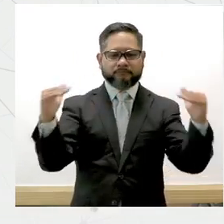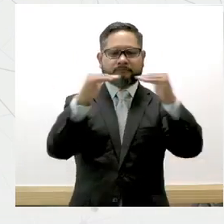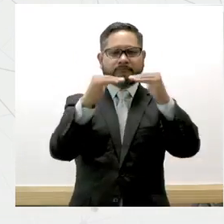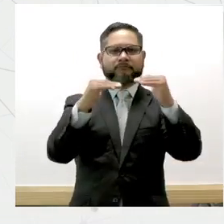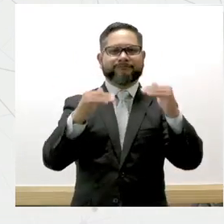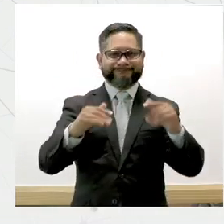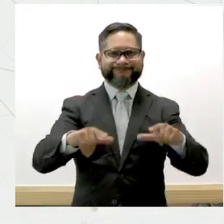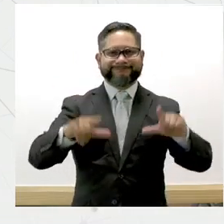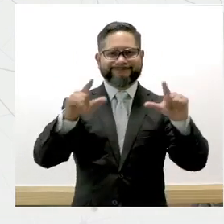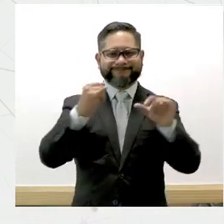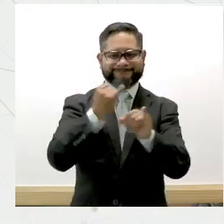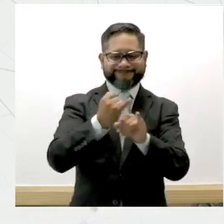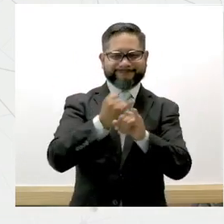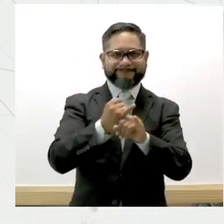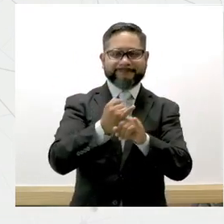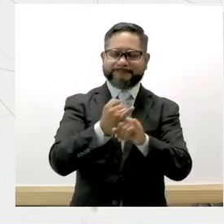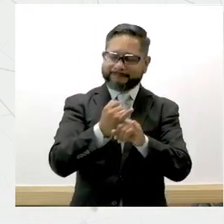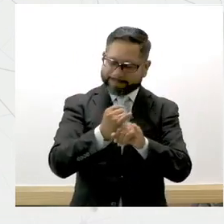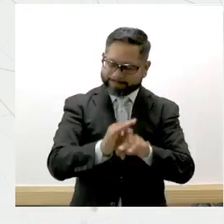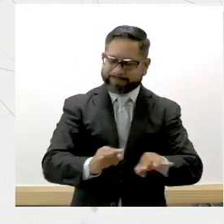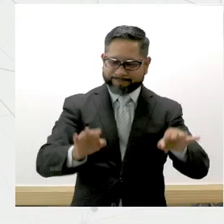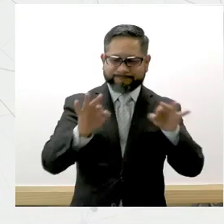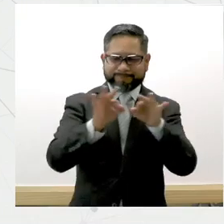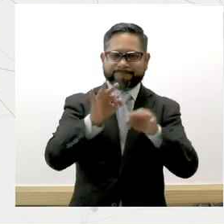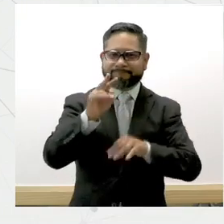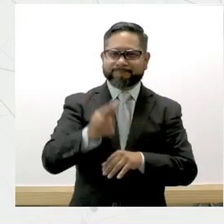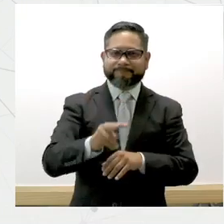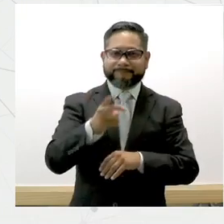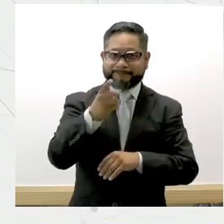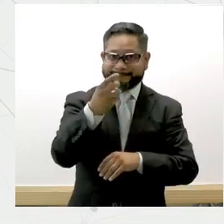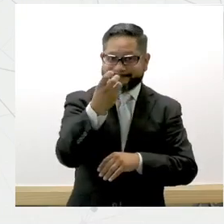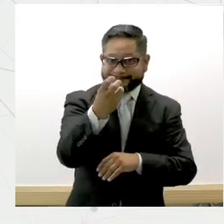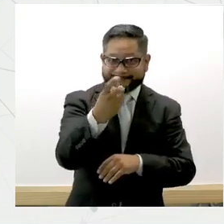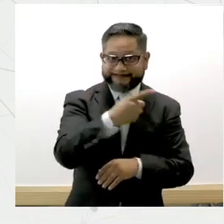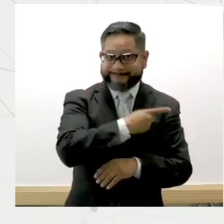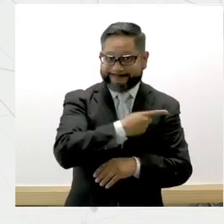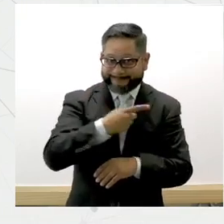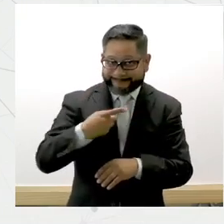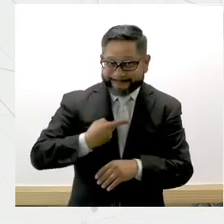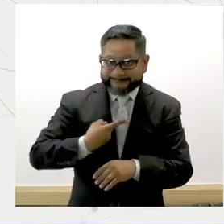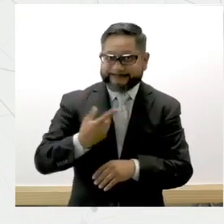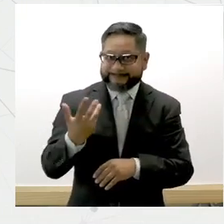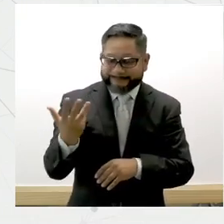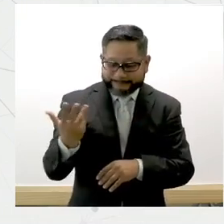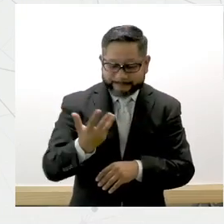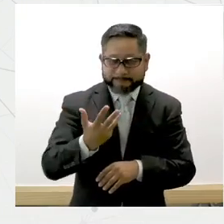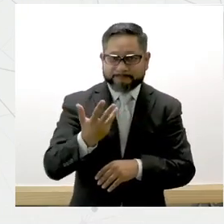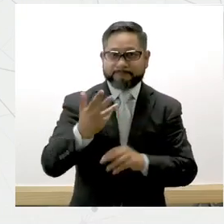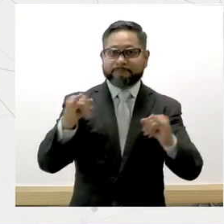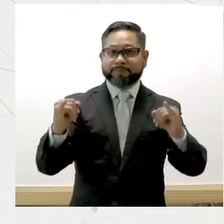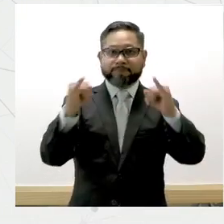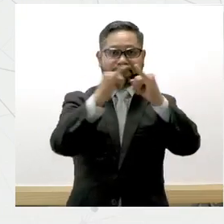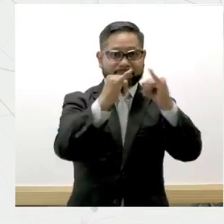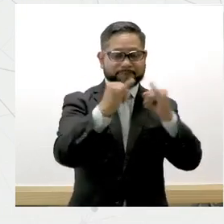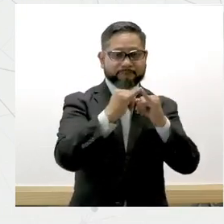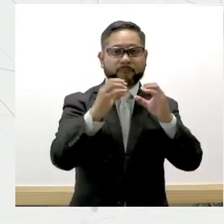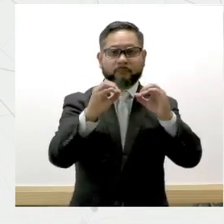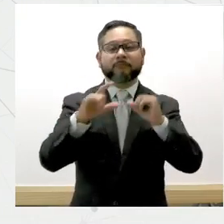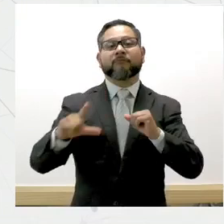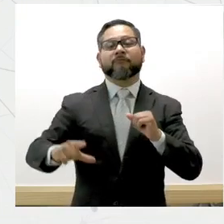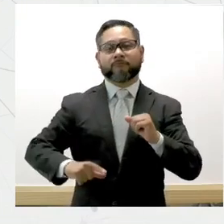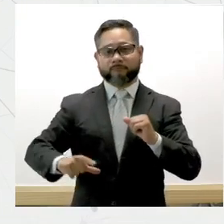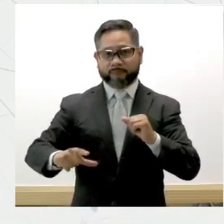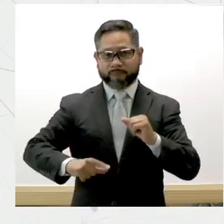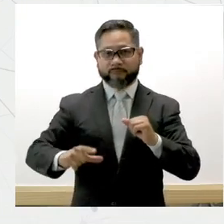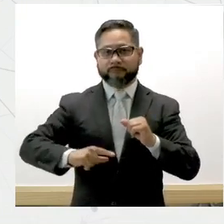vida offline. Y eso sí es un deber de las instituciones. Y para eso es absolutamente estratégico contar con un mecanismo de gobernanza de la